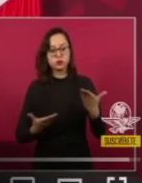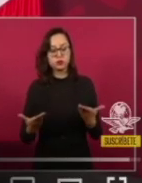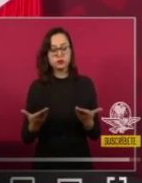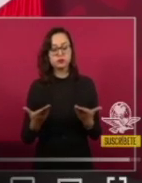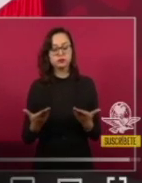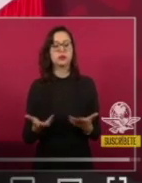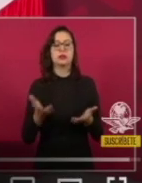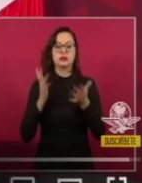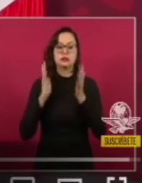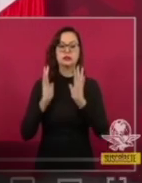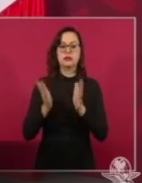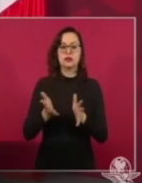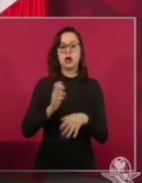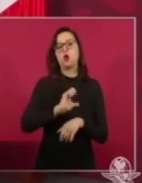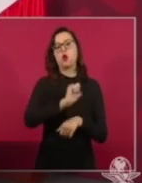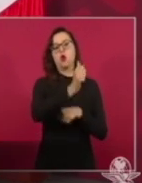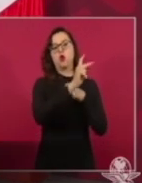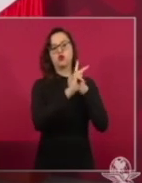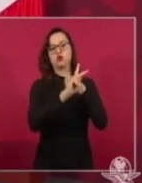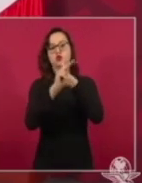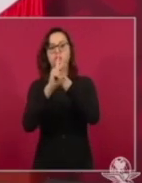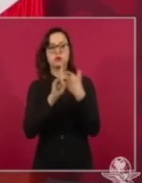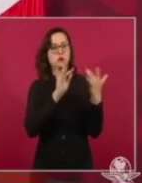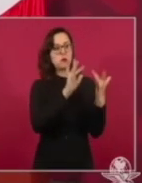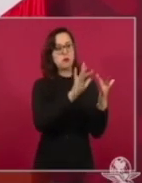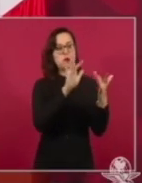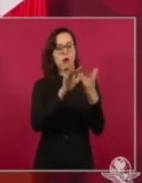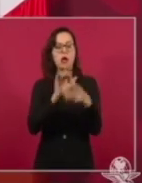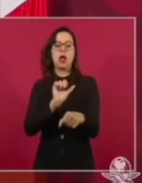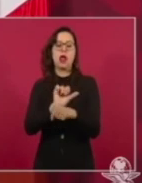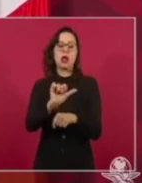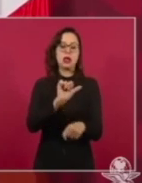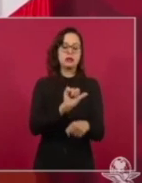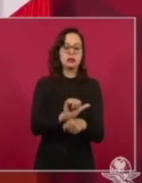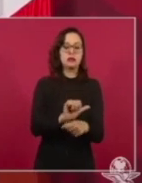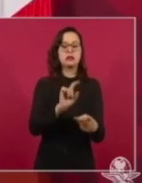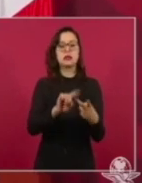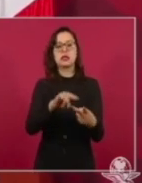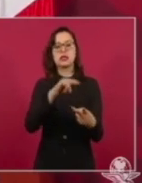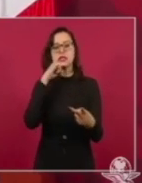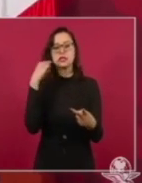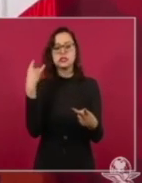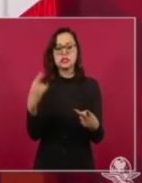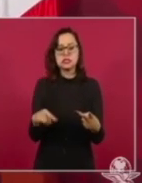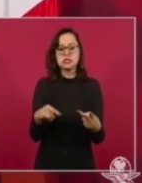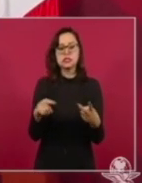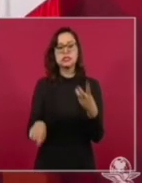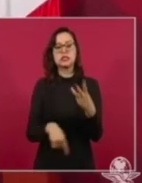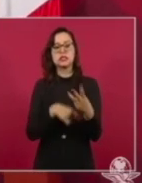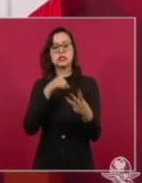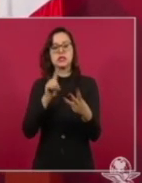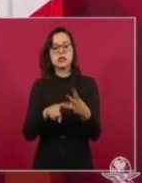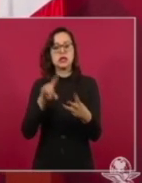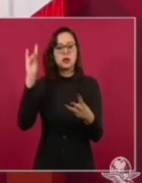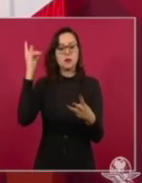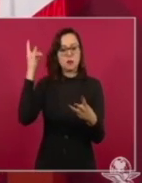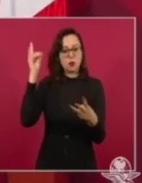comunicación con los gobiernos de Argentina, de Chile, de